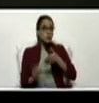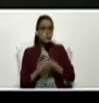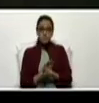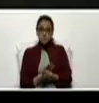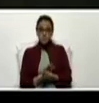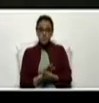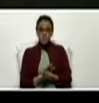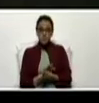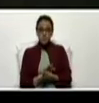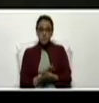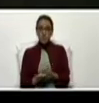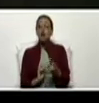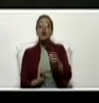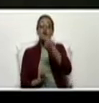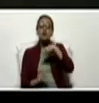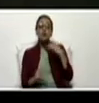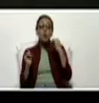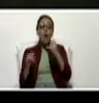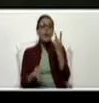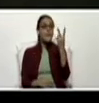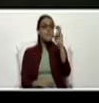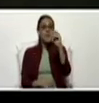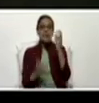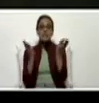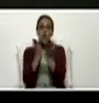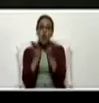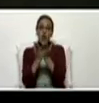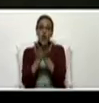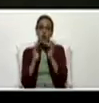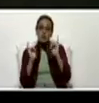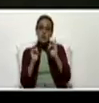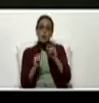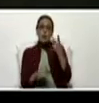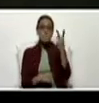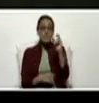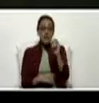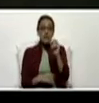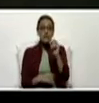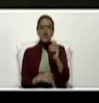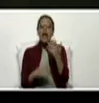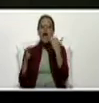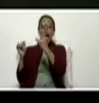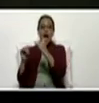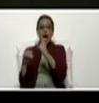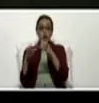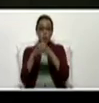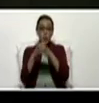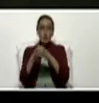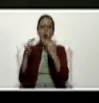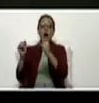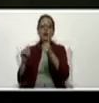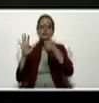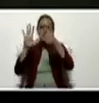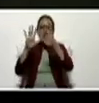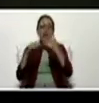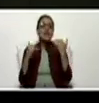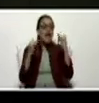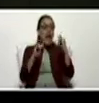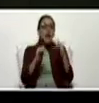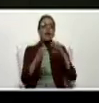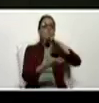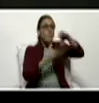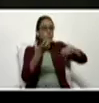tenemos 20 planteles de 20 planteles seis planteles están afectados que inmediatamente vamos a